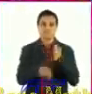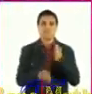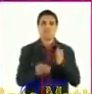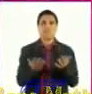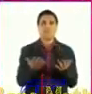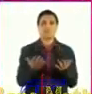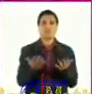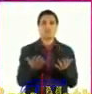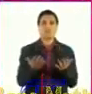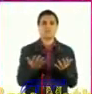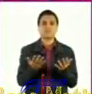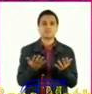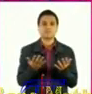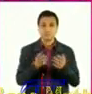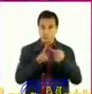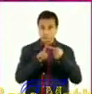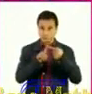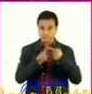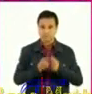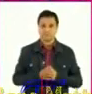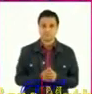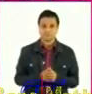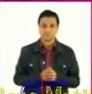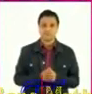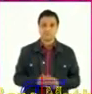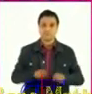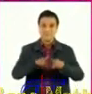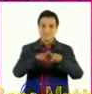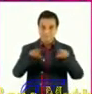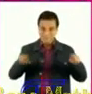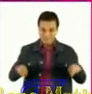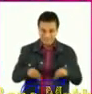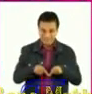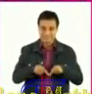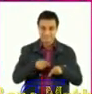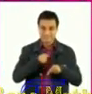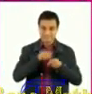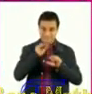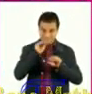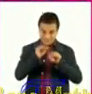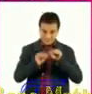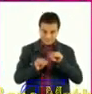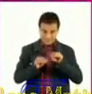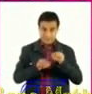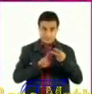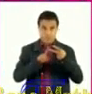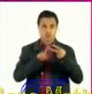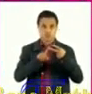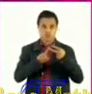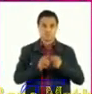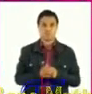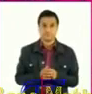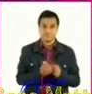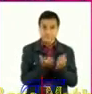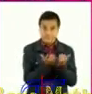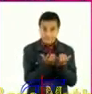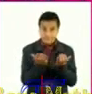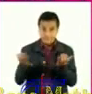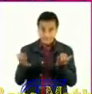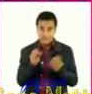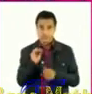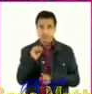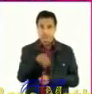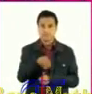sería 1. Construir la maqueta del inmueble. 2. Colocar la canaleta.